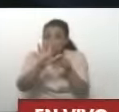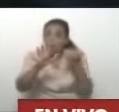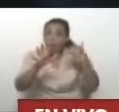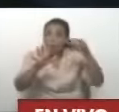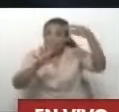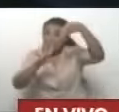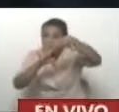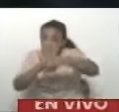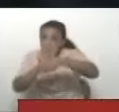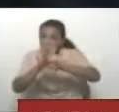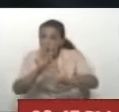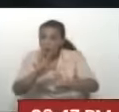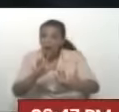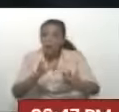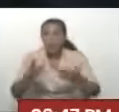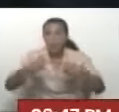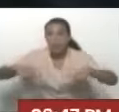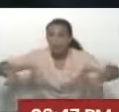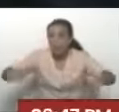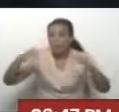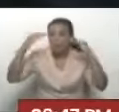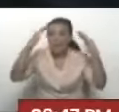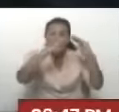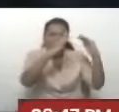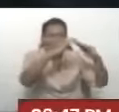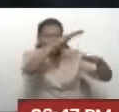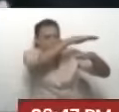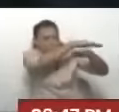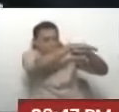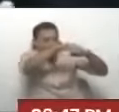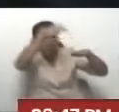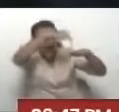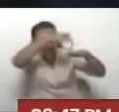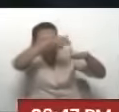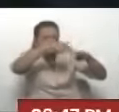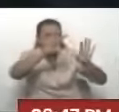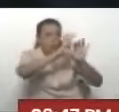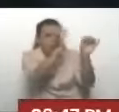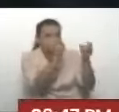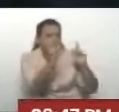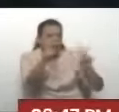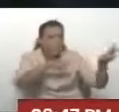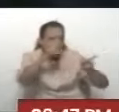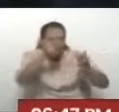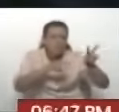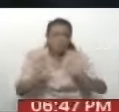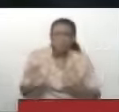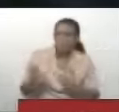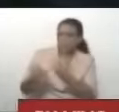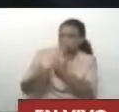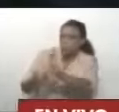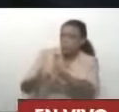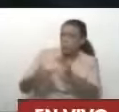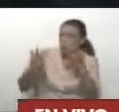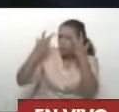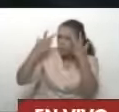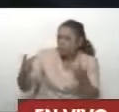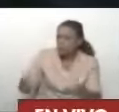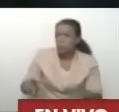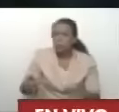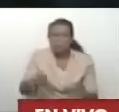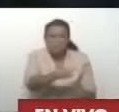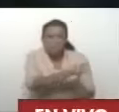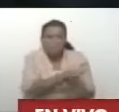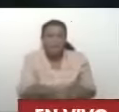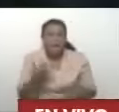proyectos, bueno, tenemos los patios y platabandas, donde queremos mostrar esa capacidad artística de nuestro pueblo, apoyar el talento de nuestra juventud,